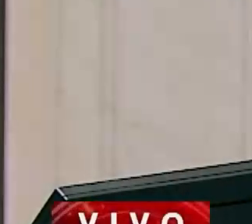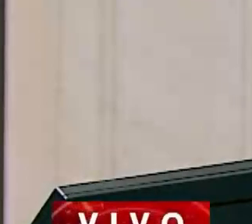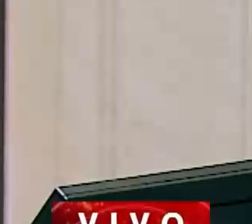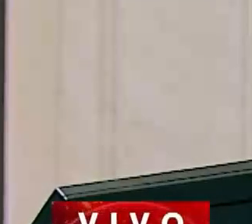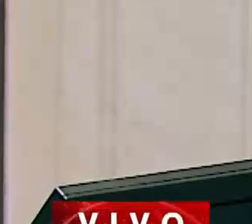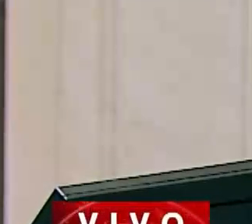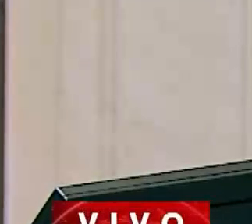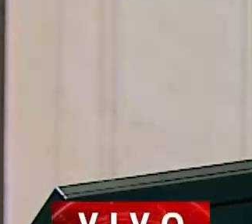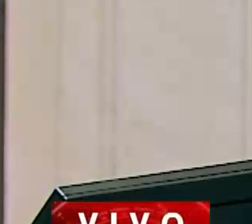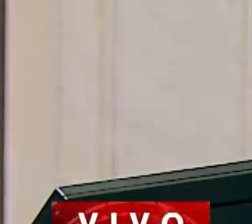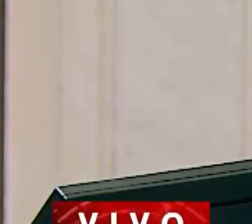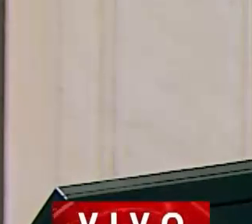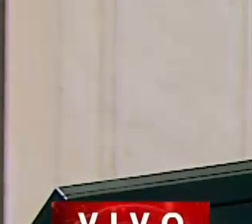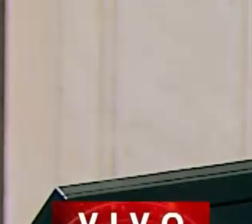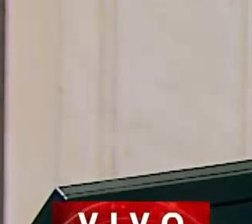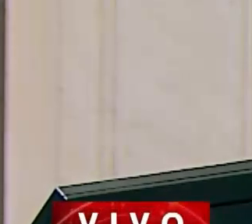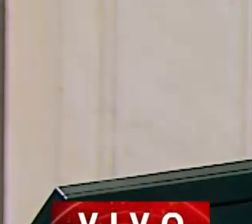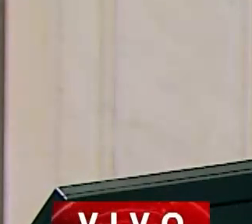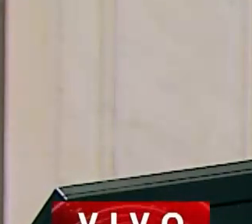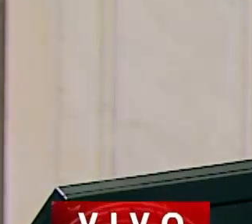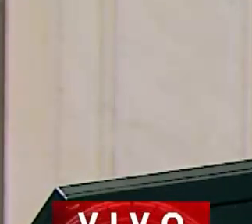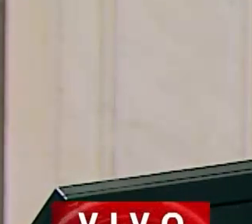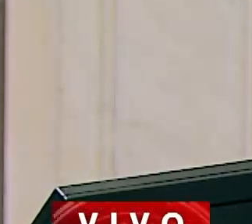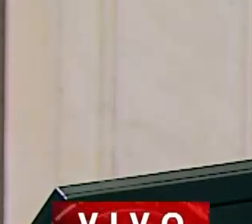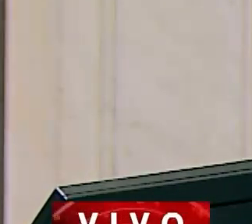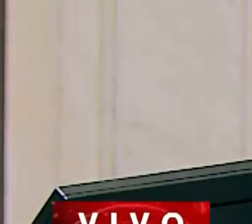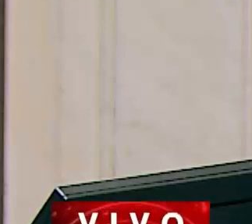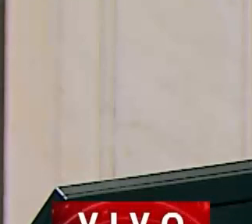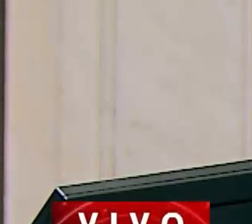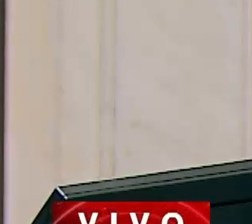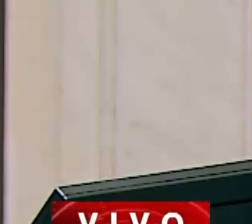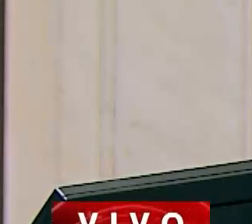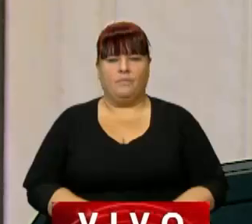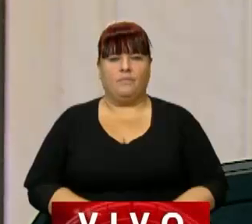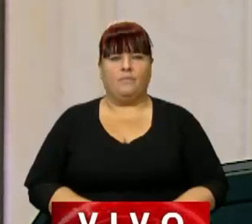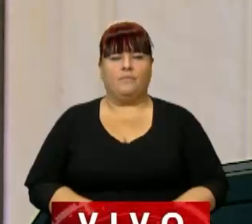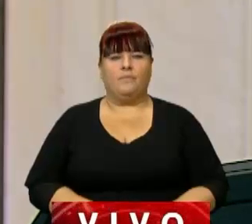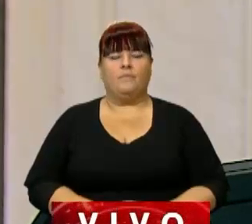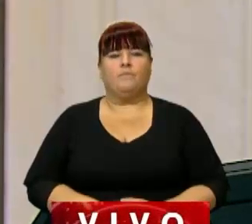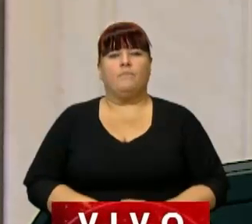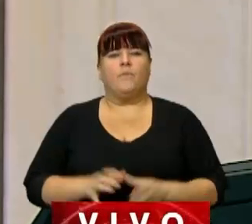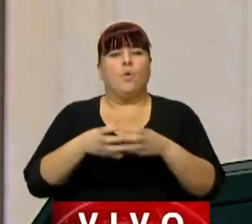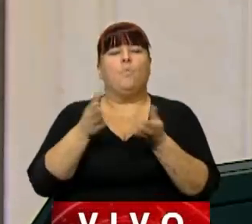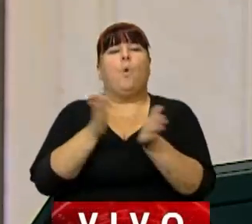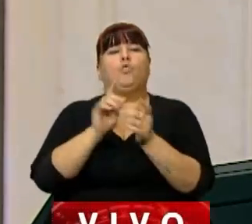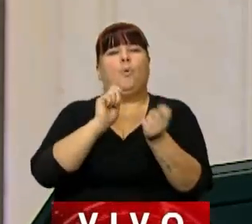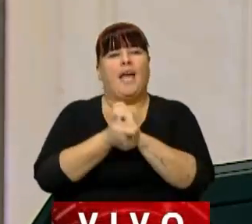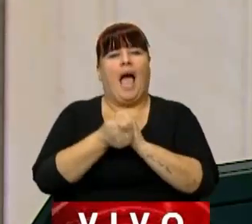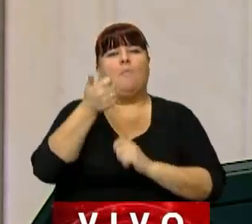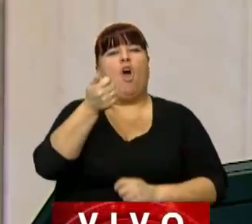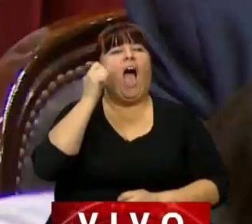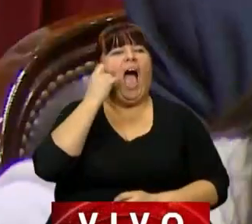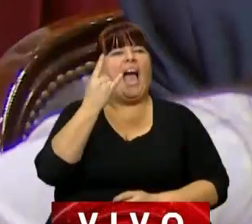Tiene la palabra el diputado de la provincia de Corrientes. Bloque UCR, Interbloque Juntos por el Cambio, Manuel Ignacio